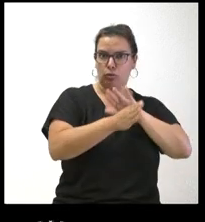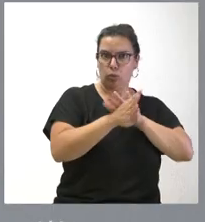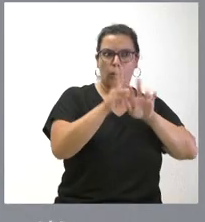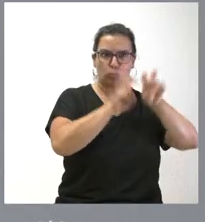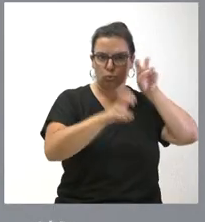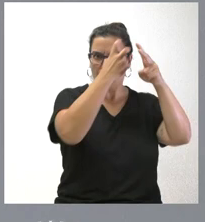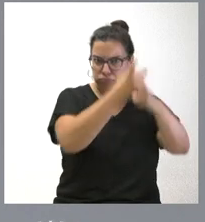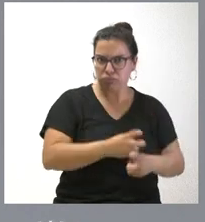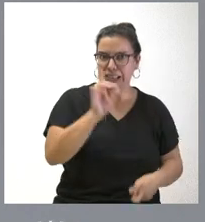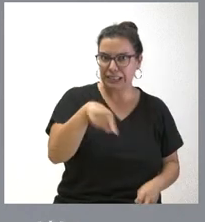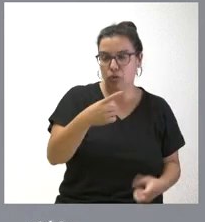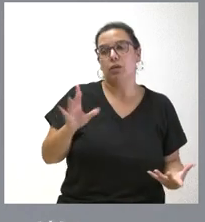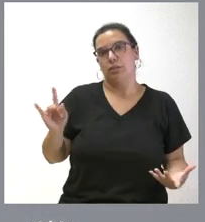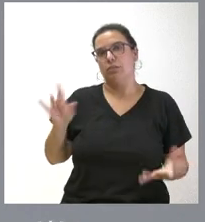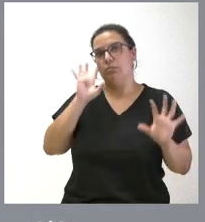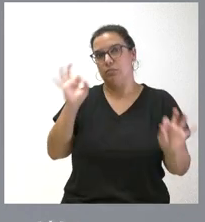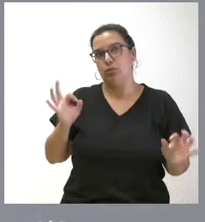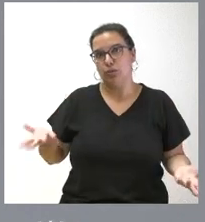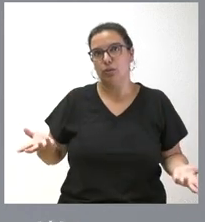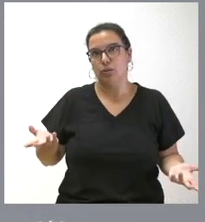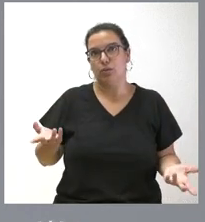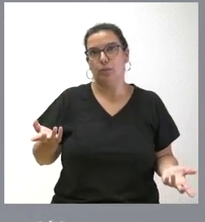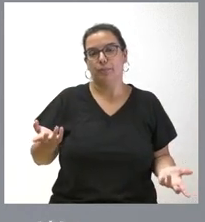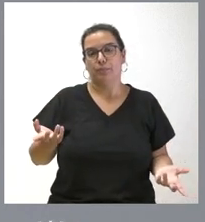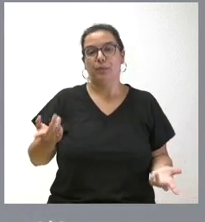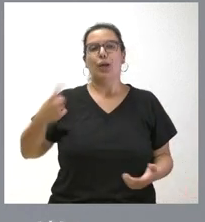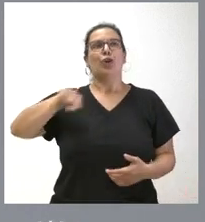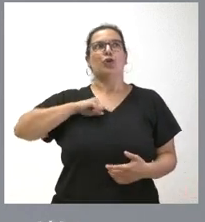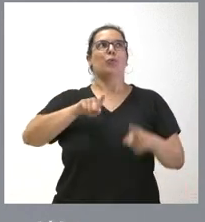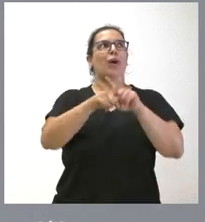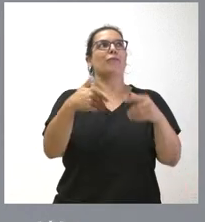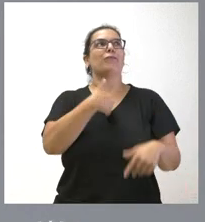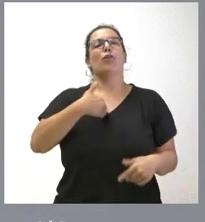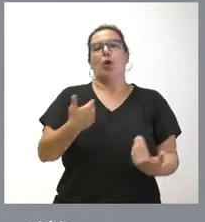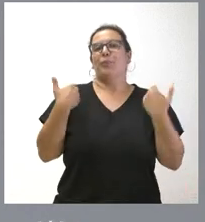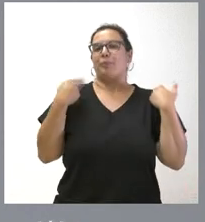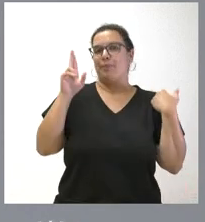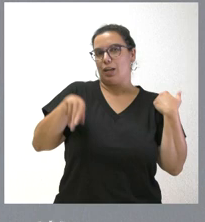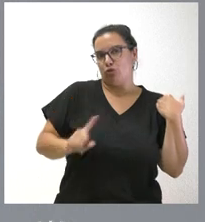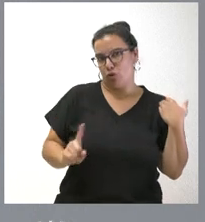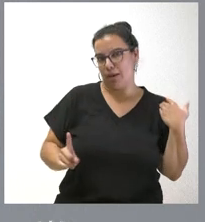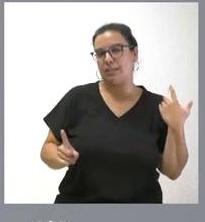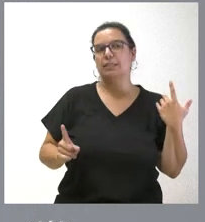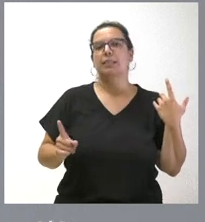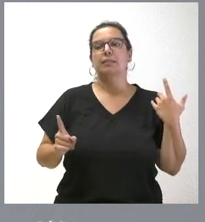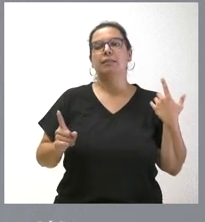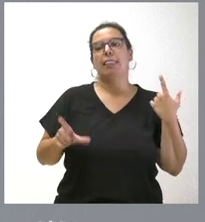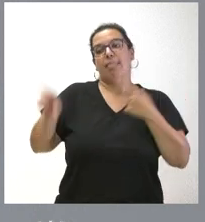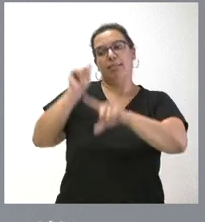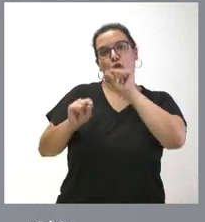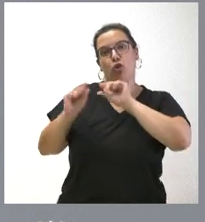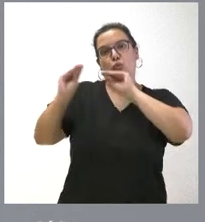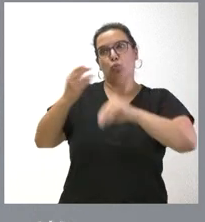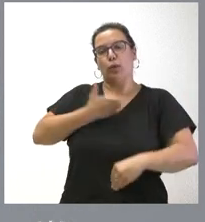sí naturalmente no es nuestra misión el valorar las decisiones que